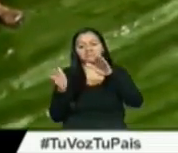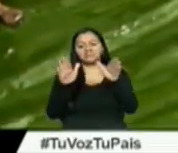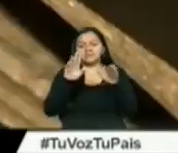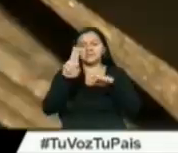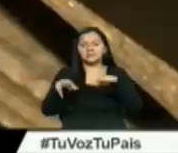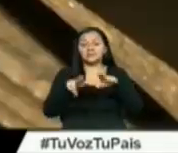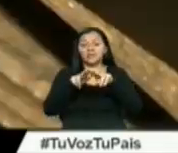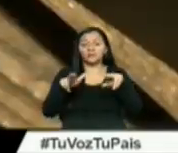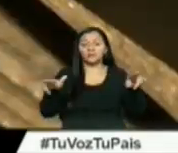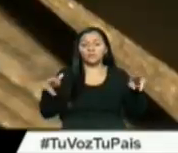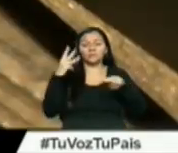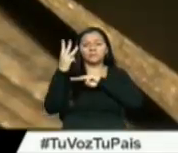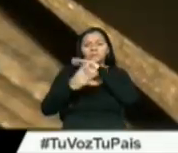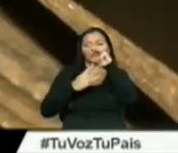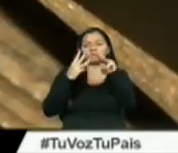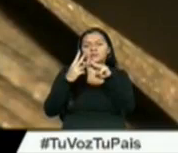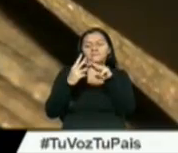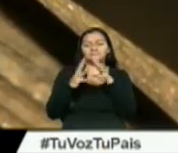mundial.